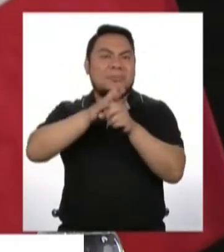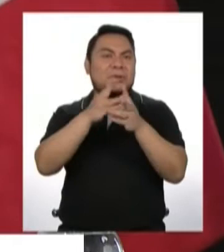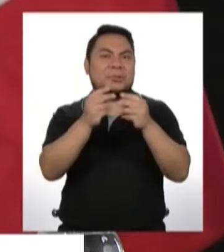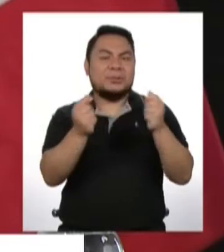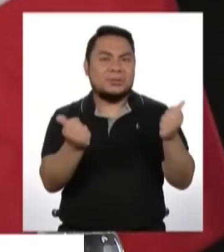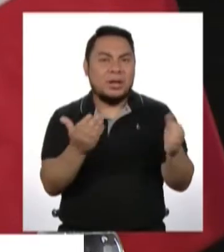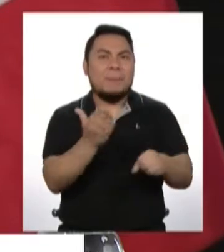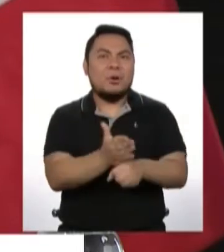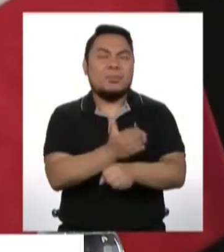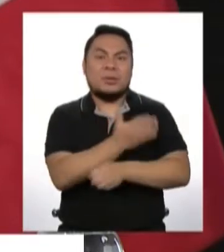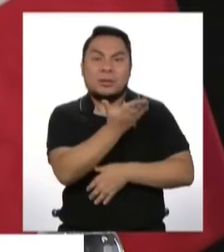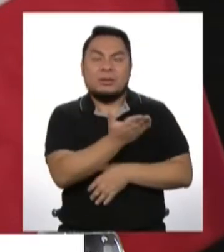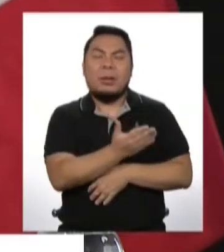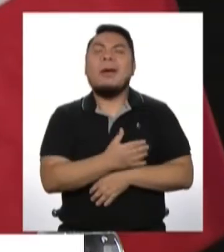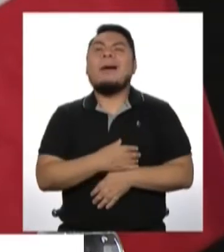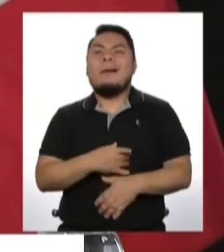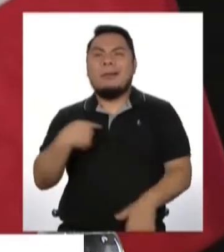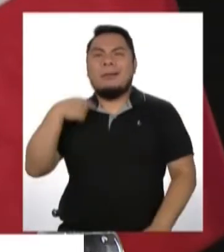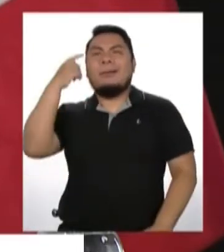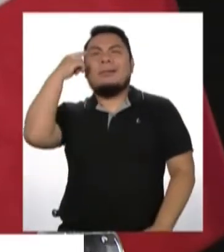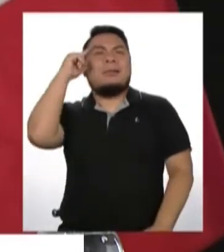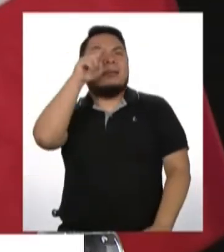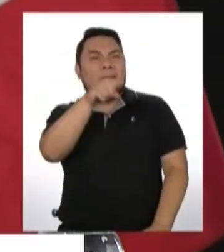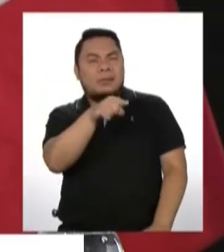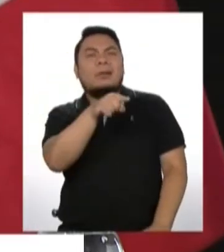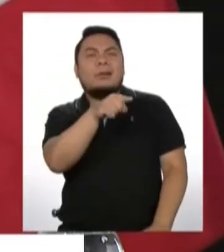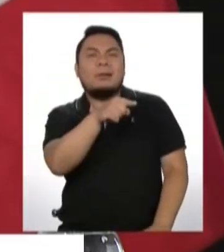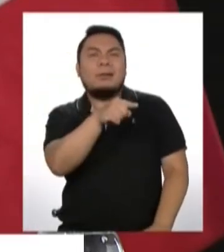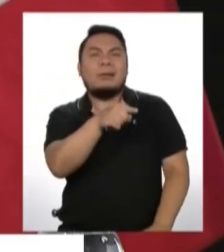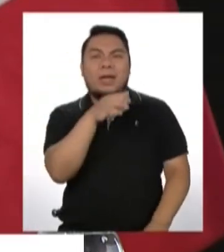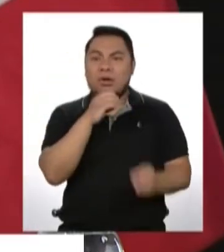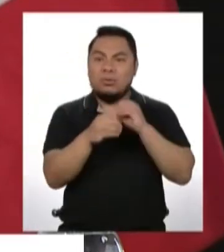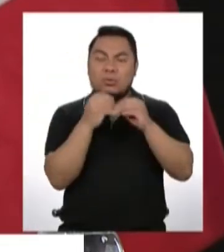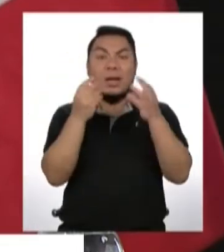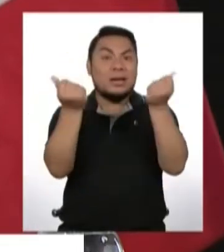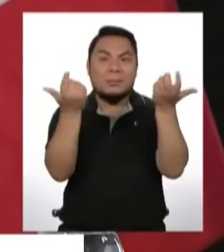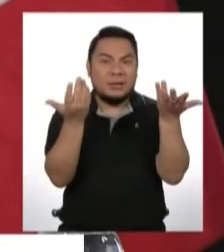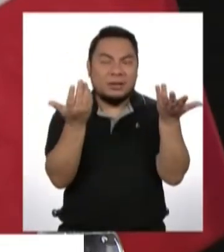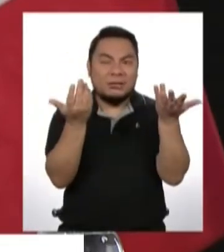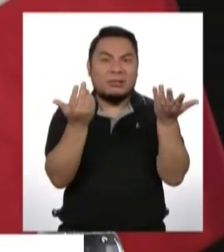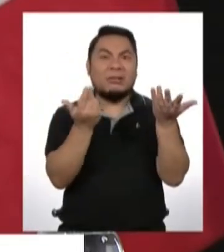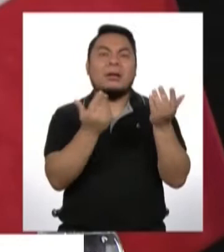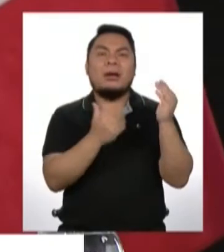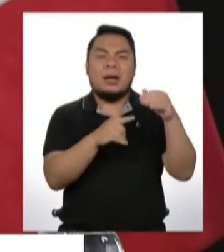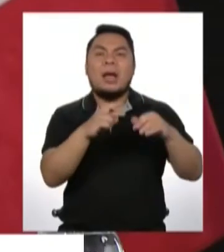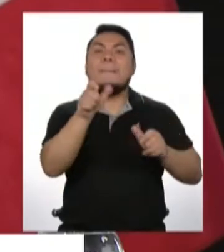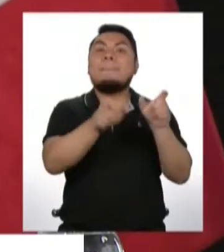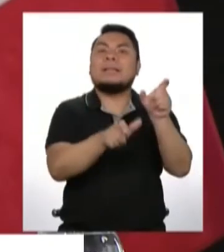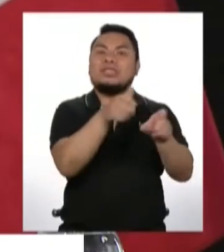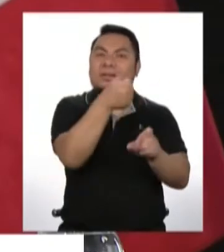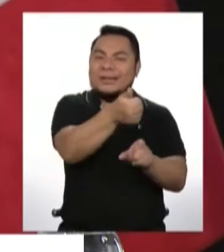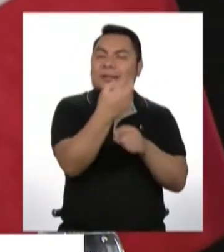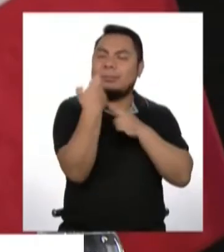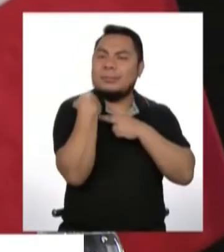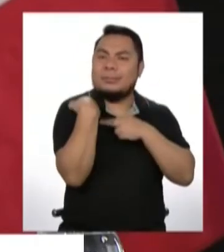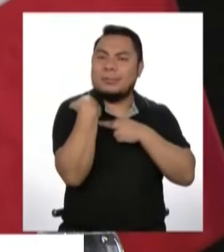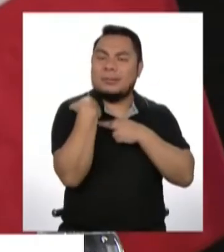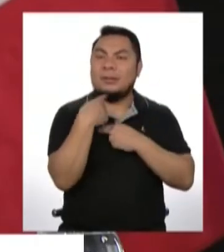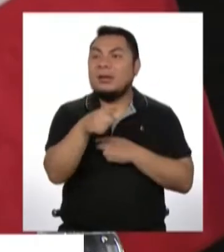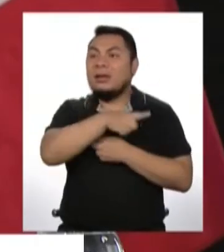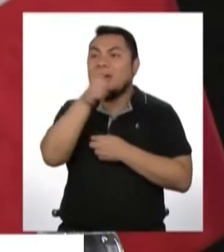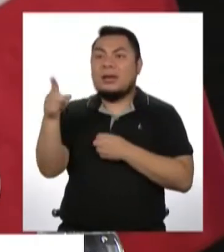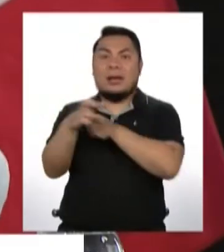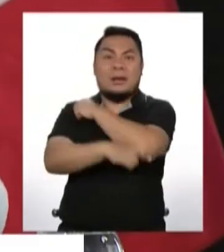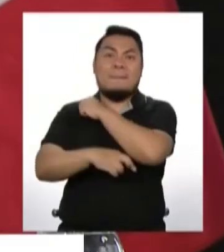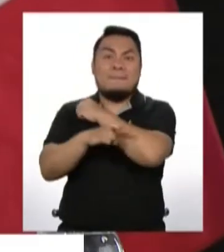que han sido útiles con buenas soluciones y los que ejemplos que hemos visto que están